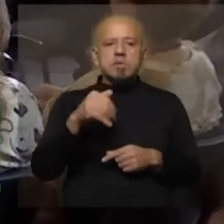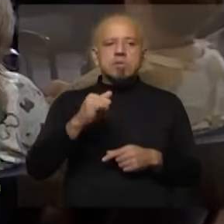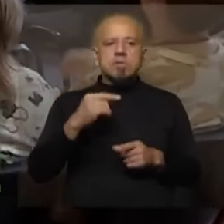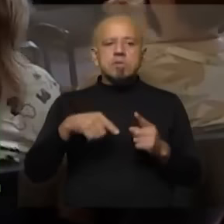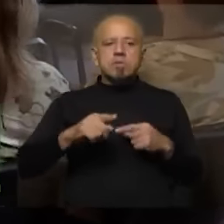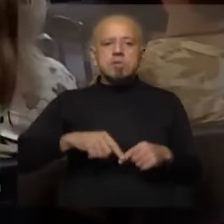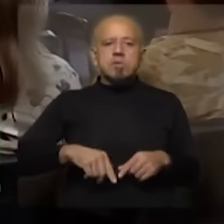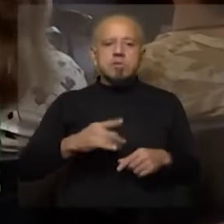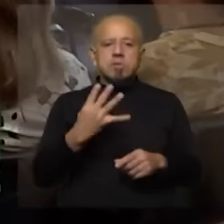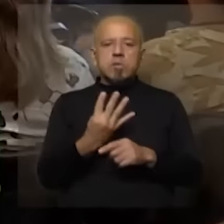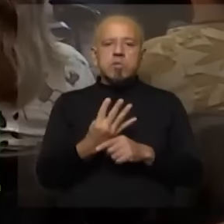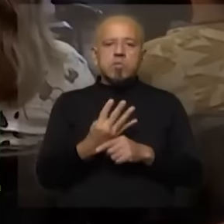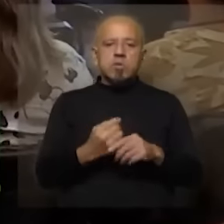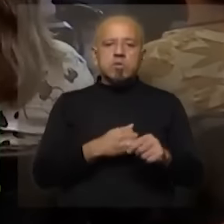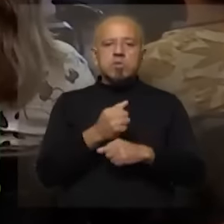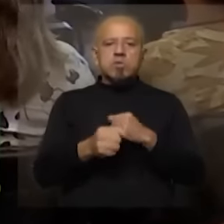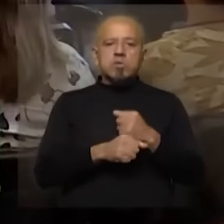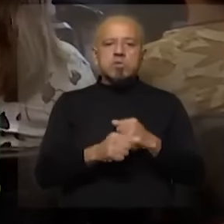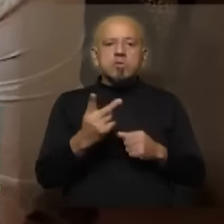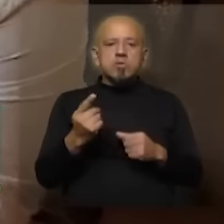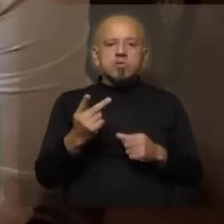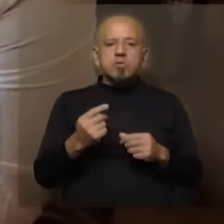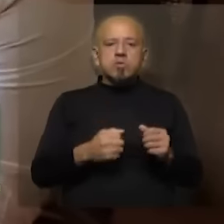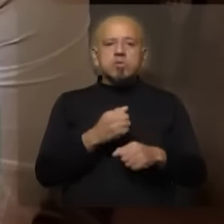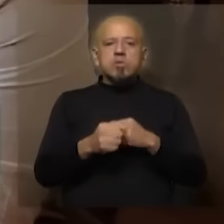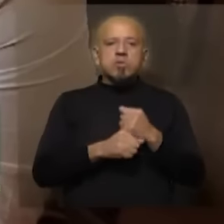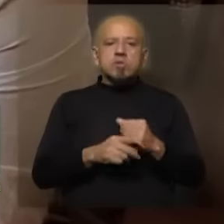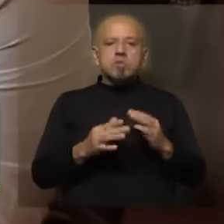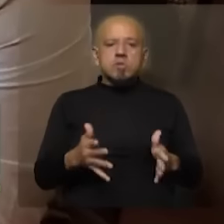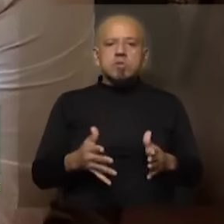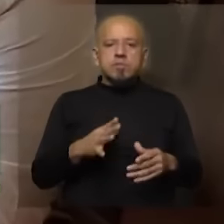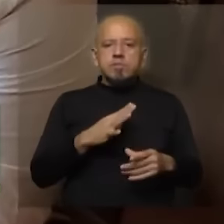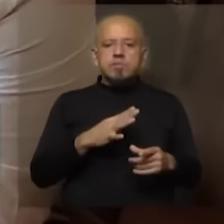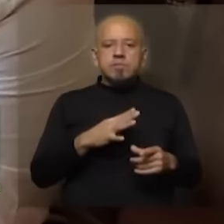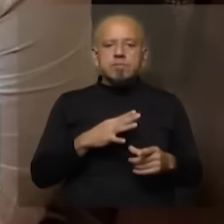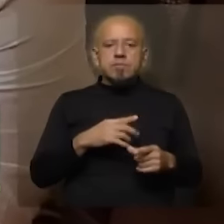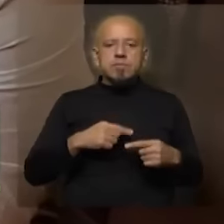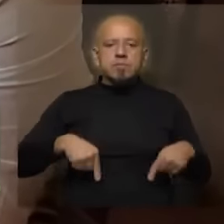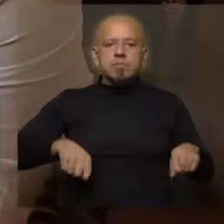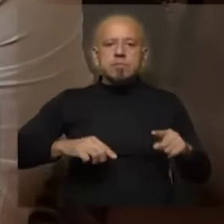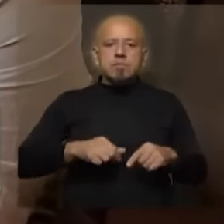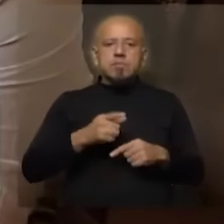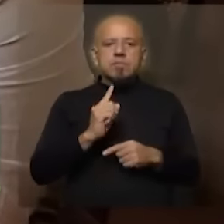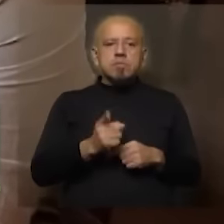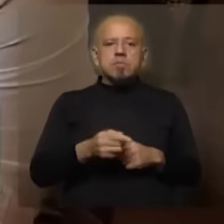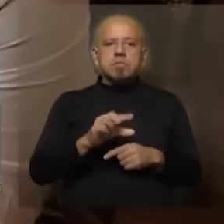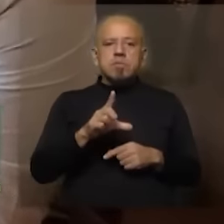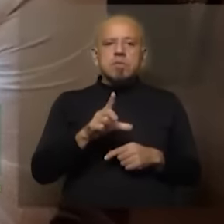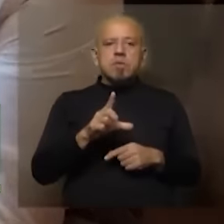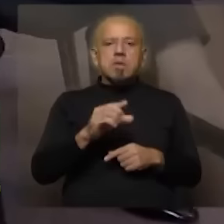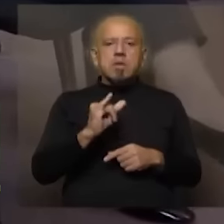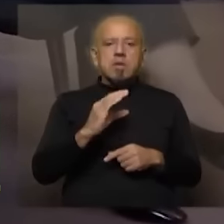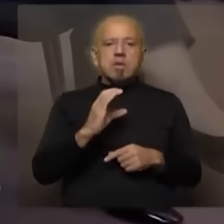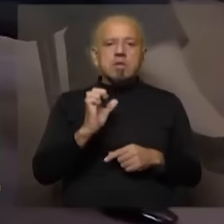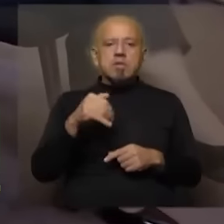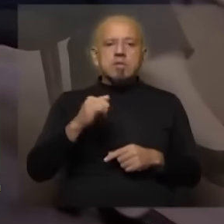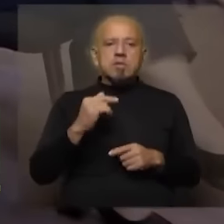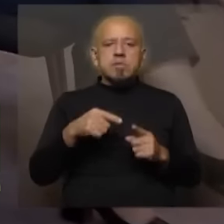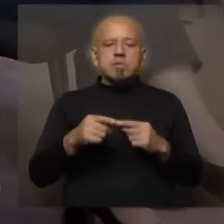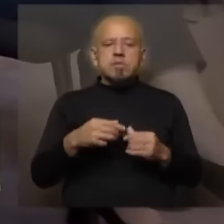de 4 años a 21, son sensores que monitorean permanentemente la glicemia y que permiten el envío